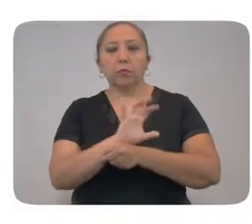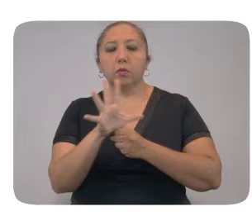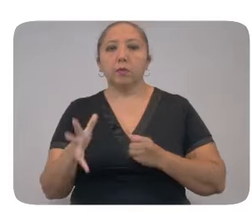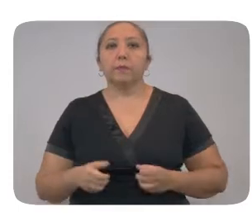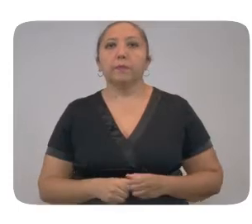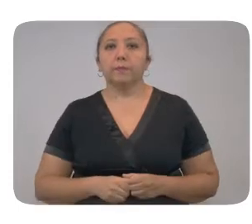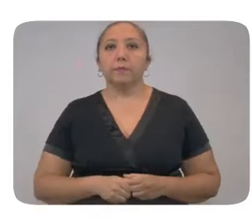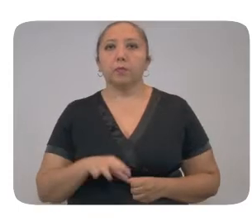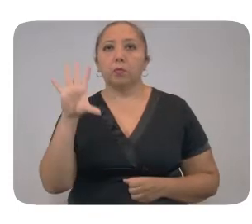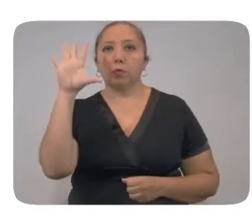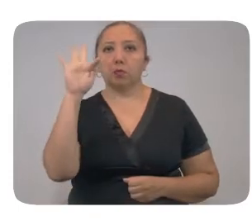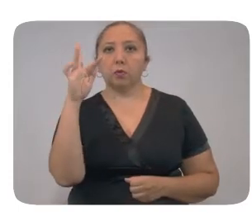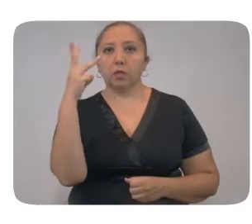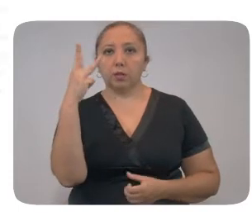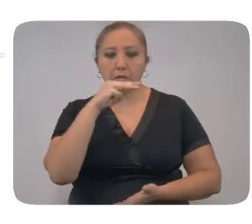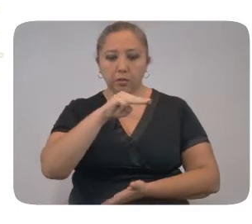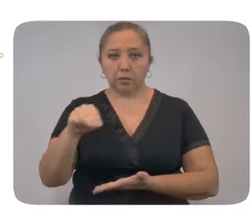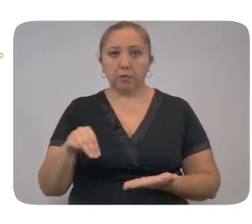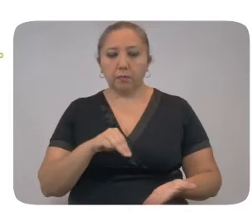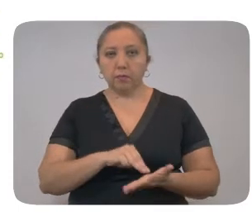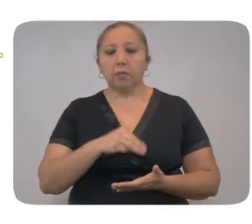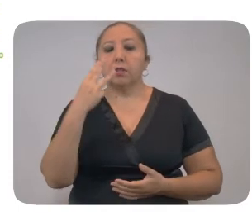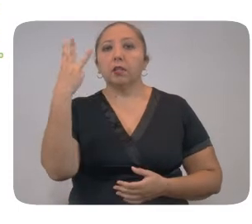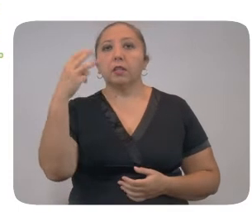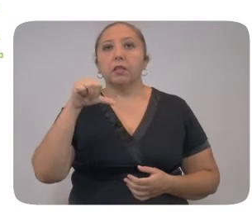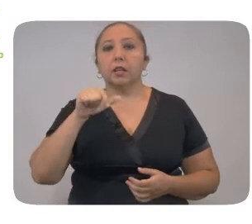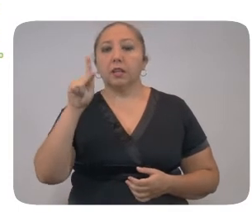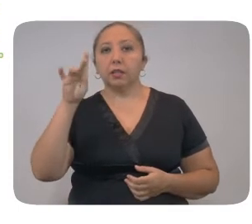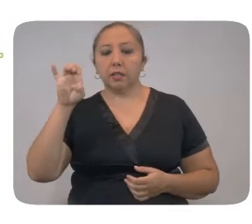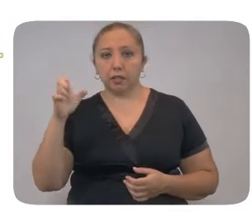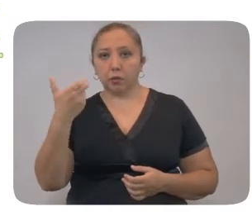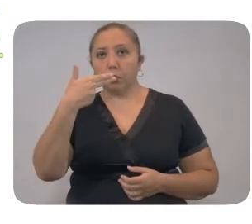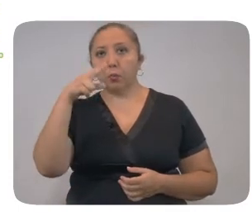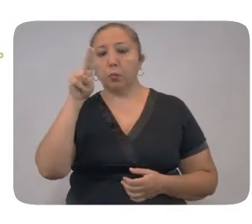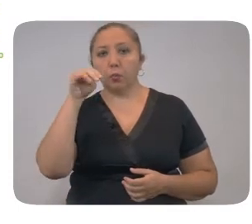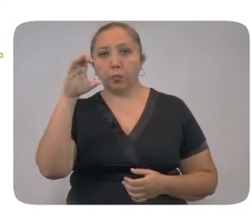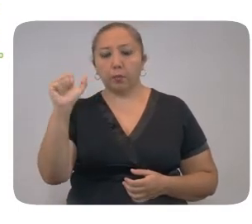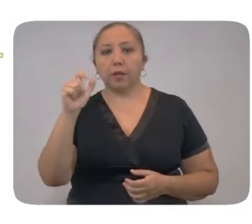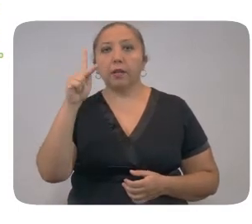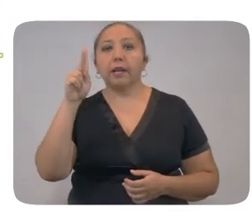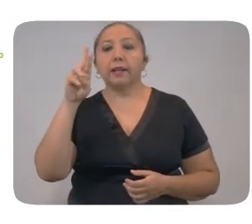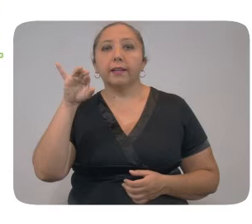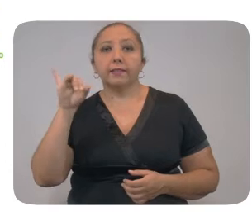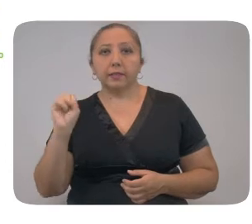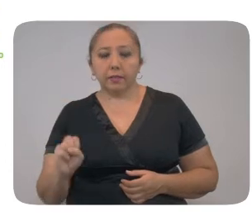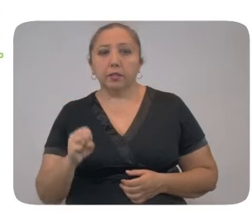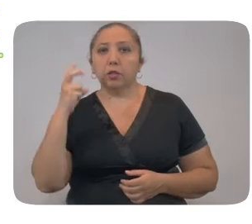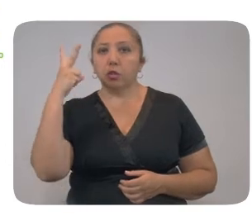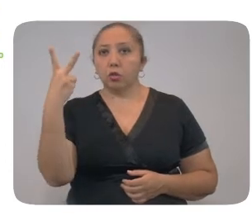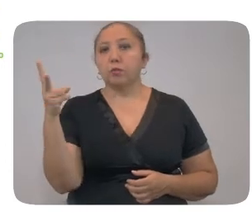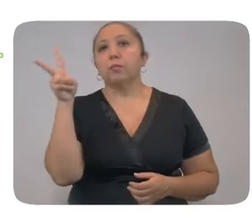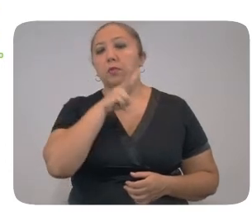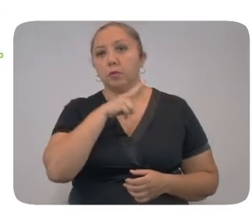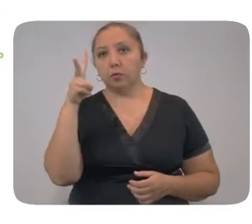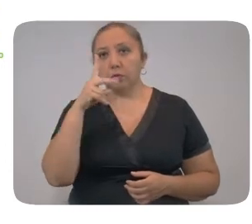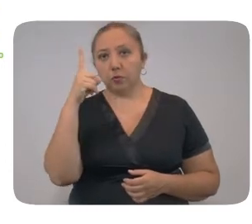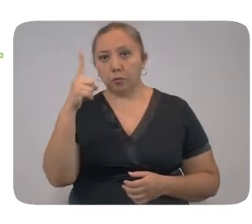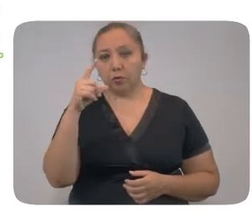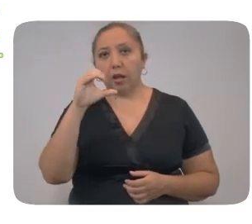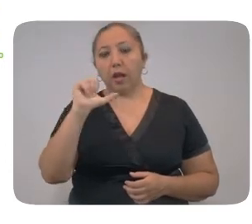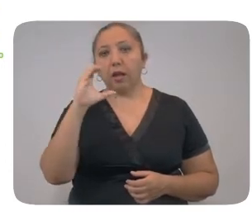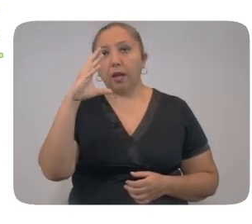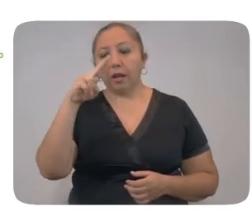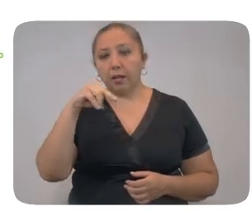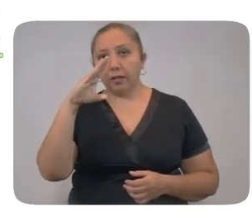coronavirus, 43 en Mérida, 13 en Aquil, Junucumá, Canacín y Tecash, 2 en Valladolid y 1 en